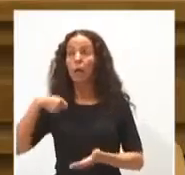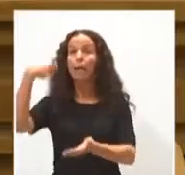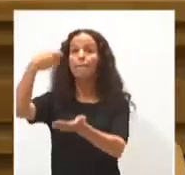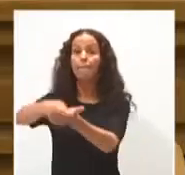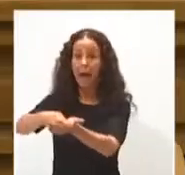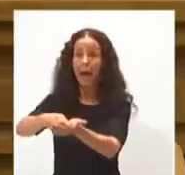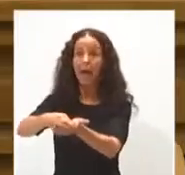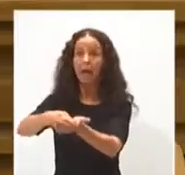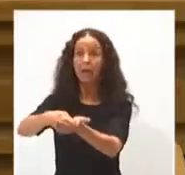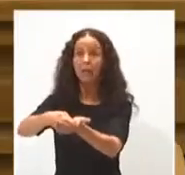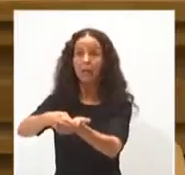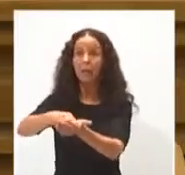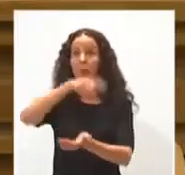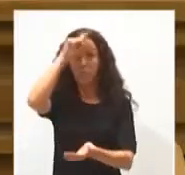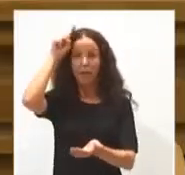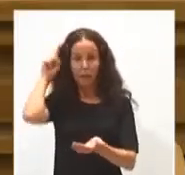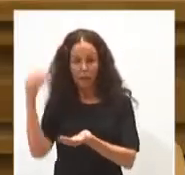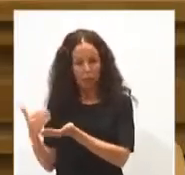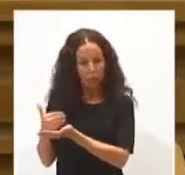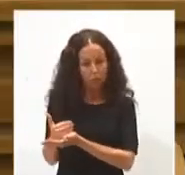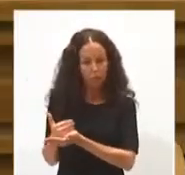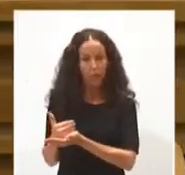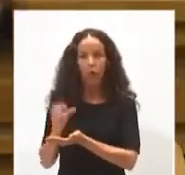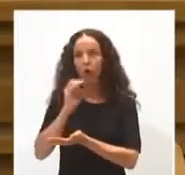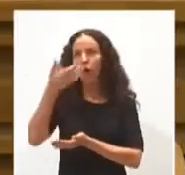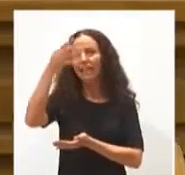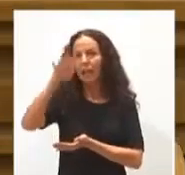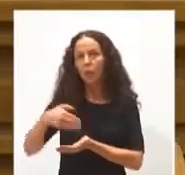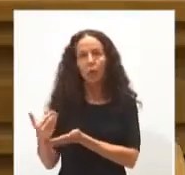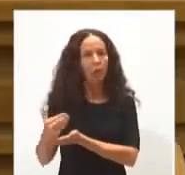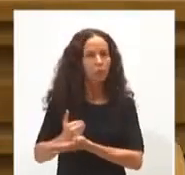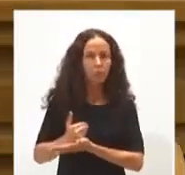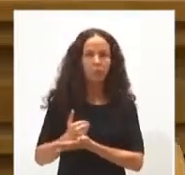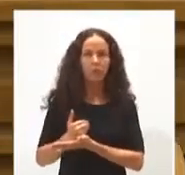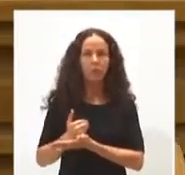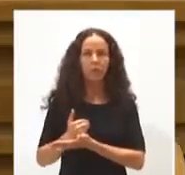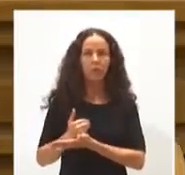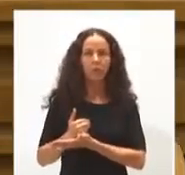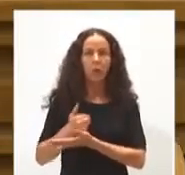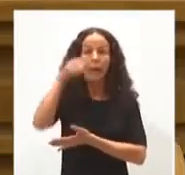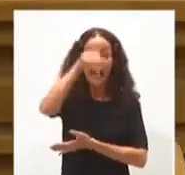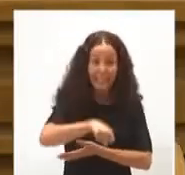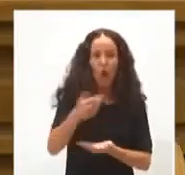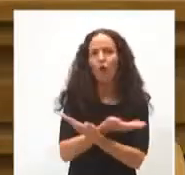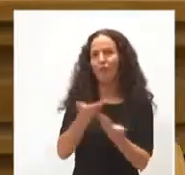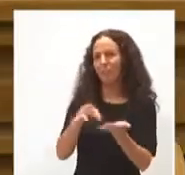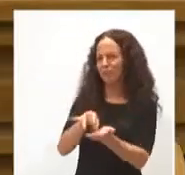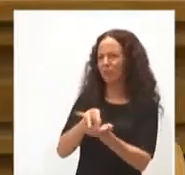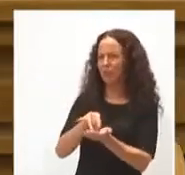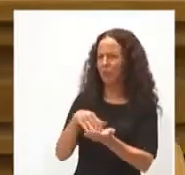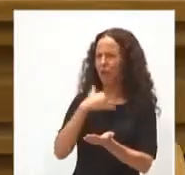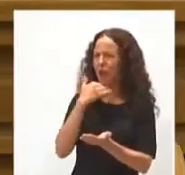se quedan con la tasa madrid en cataluña donde sea y aquí prestamos el servicio es una cosa